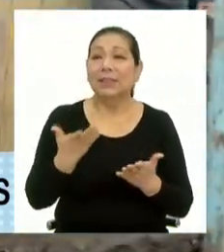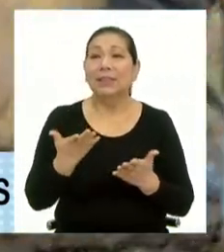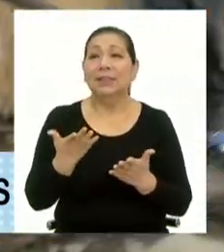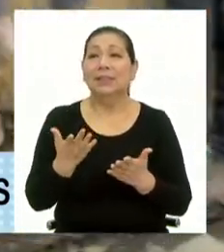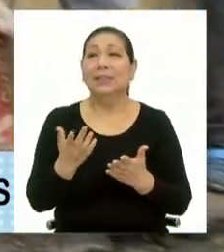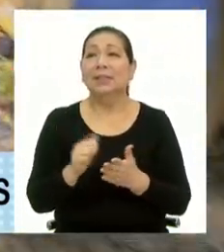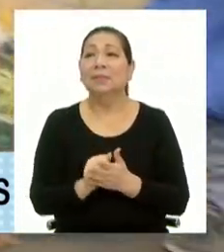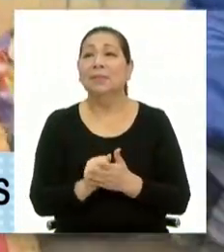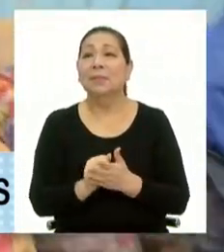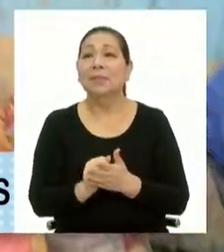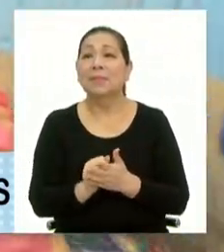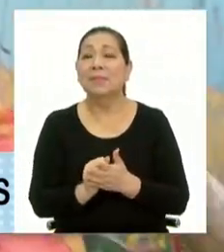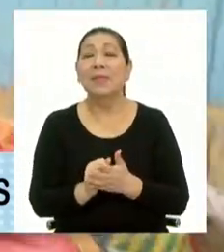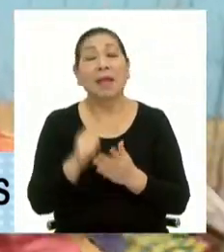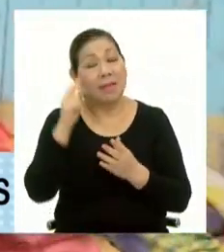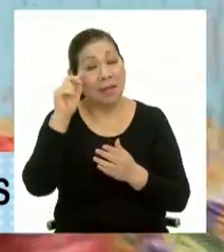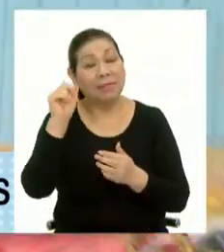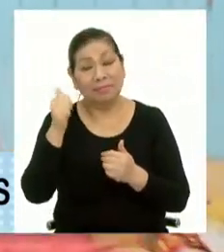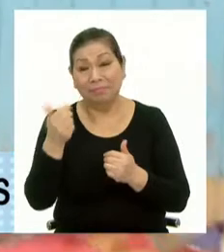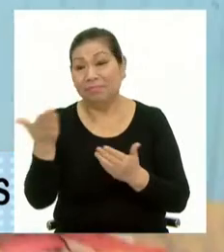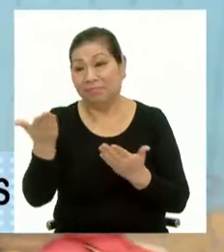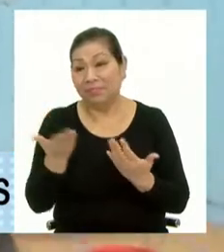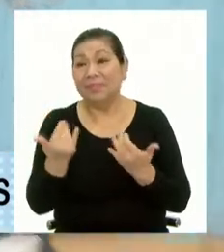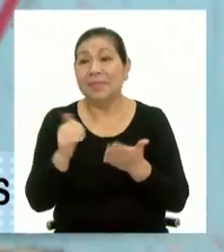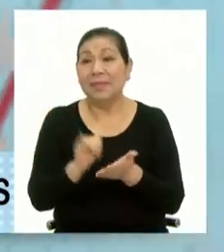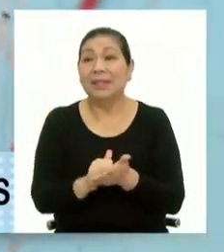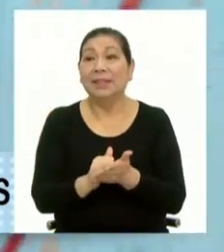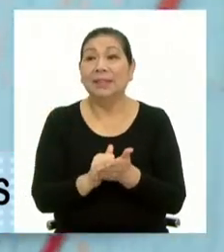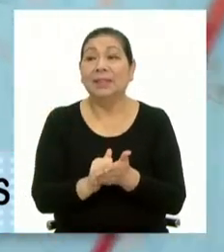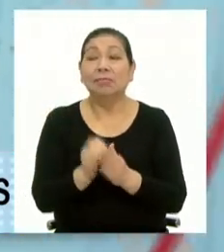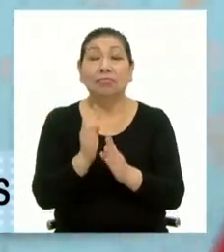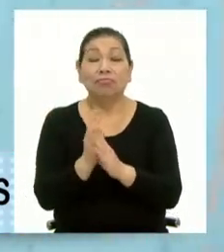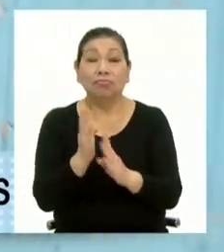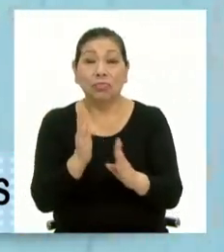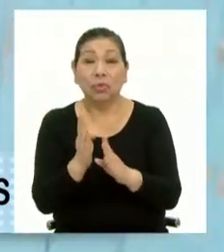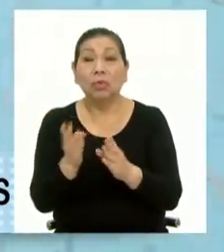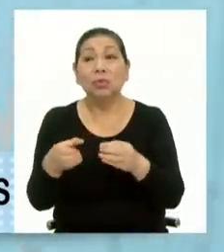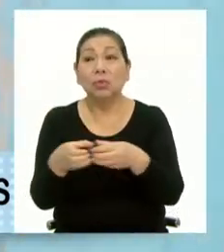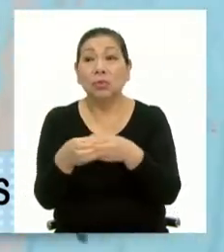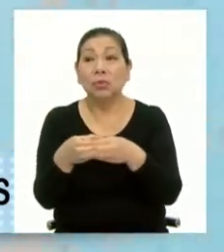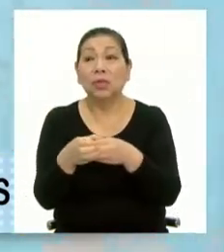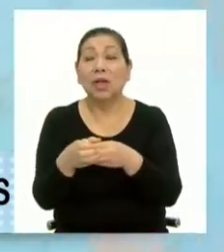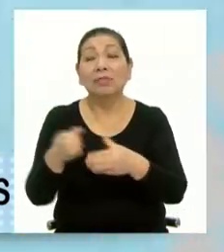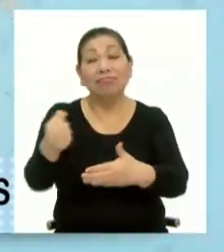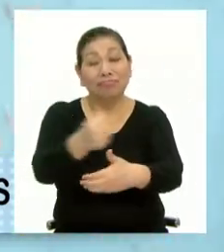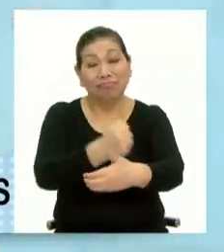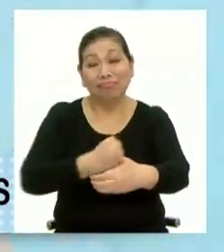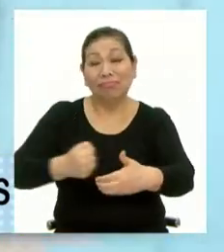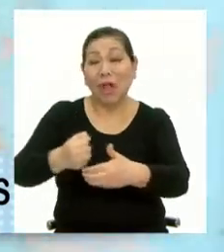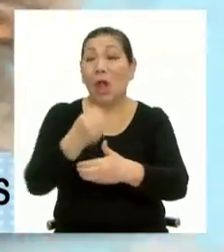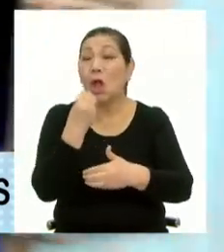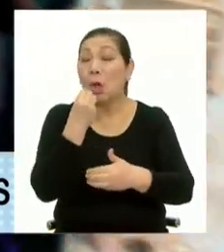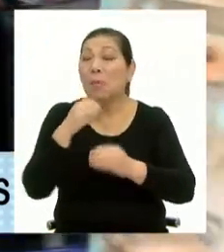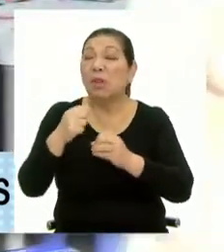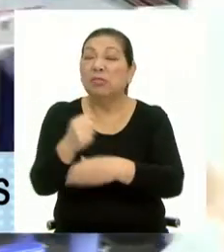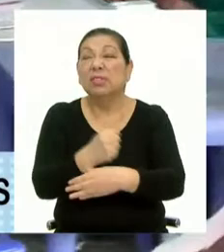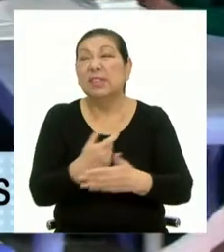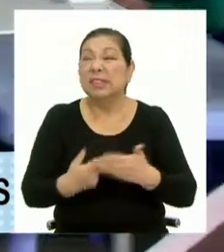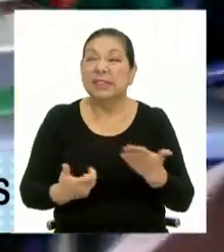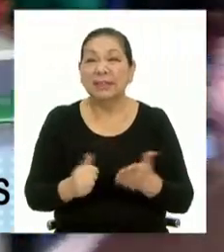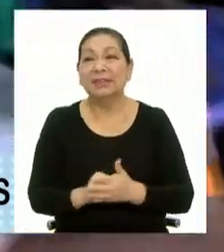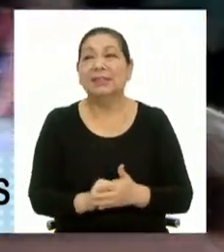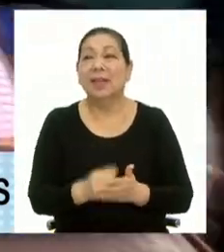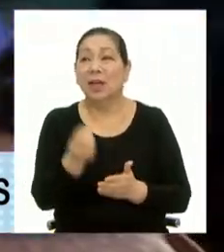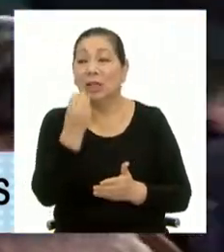hombro y de acuerdo a esto es que han formado su pequeña olla común preparando